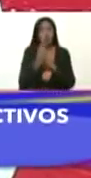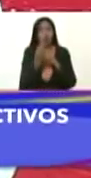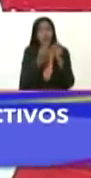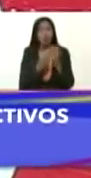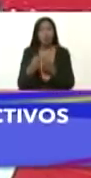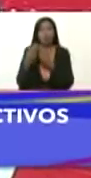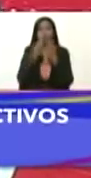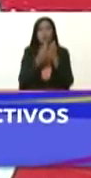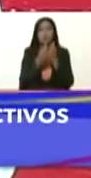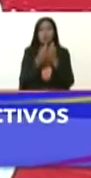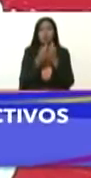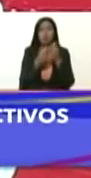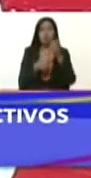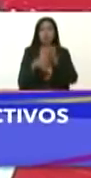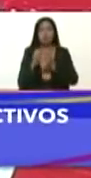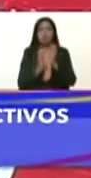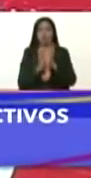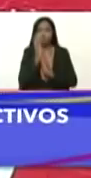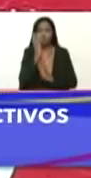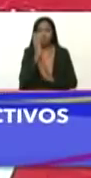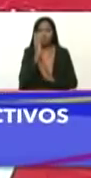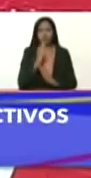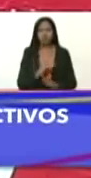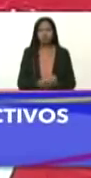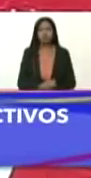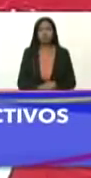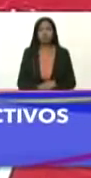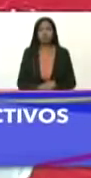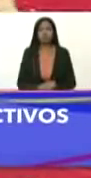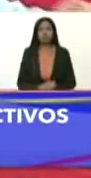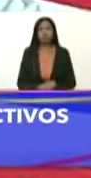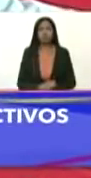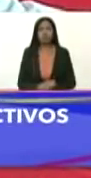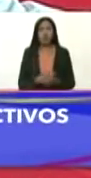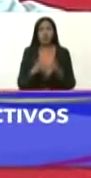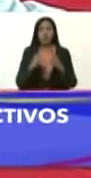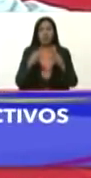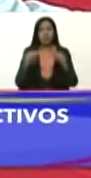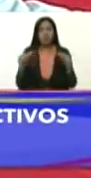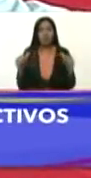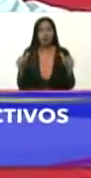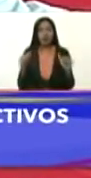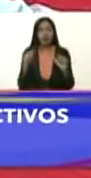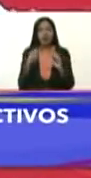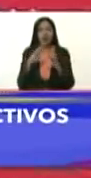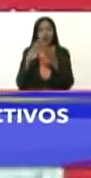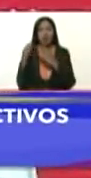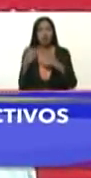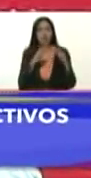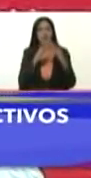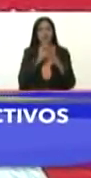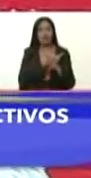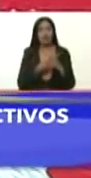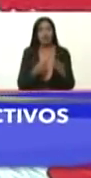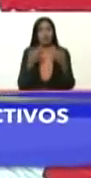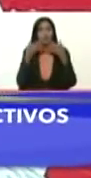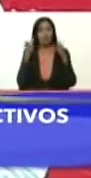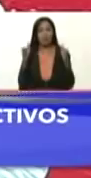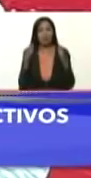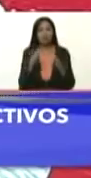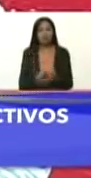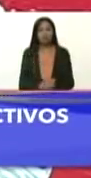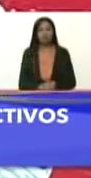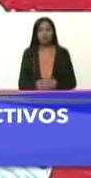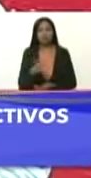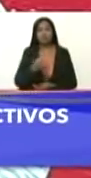económico, columna central, vertebral, en lo territorial, en las comunas, en el poder popular y en